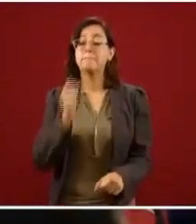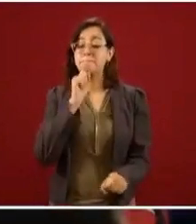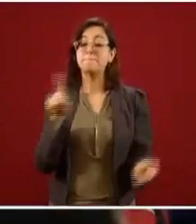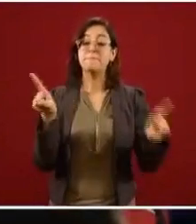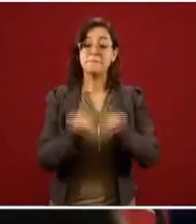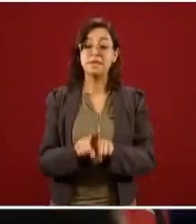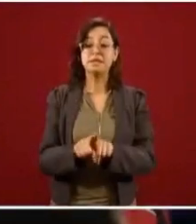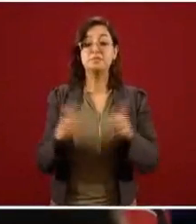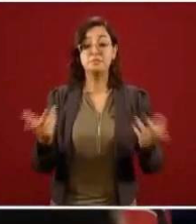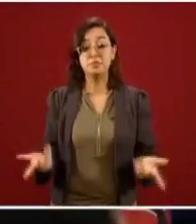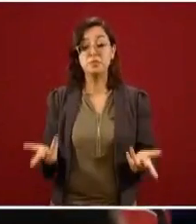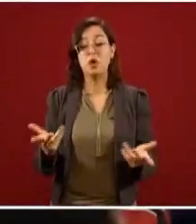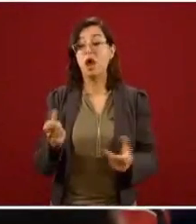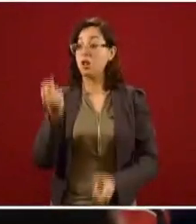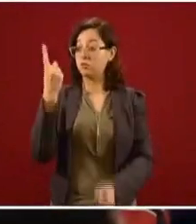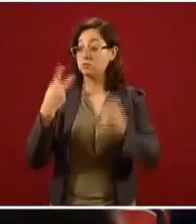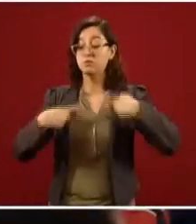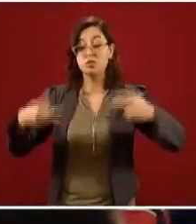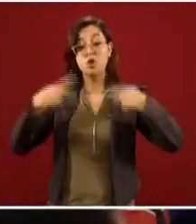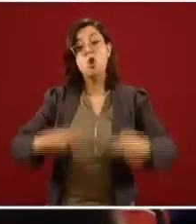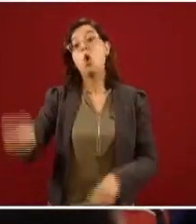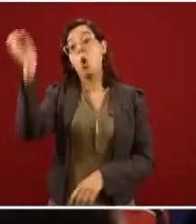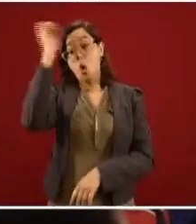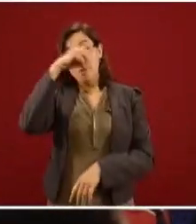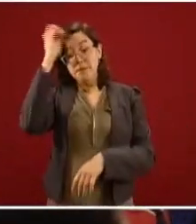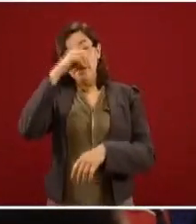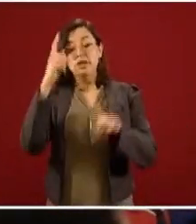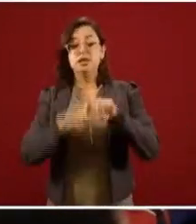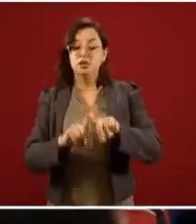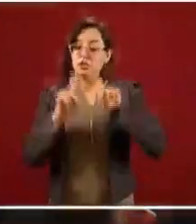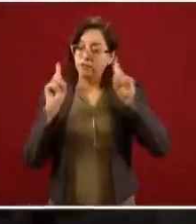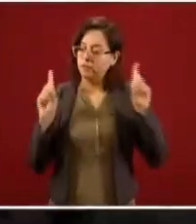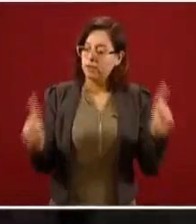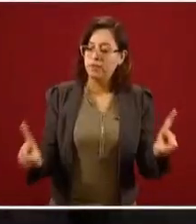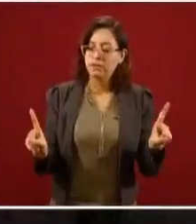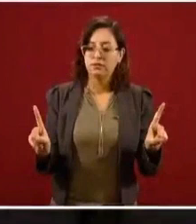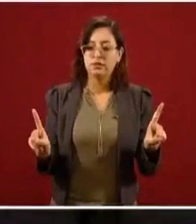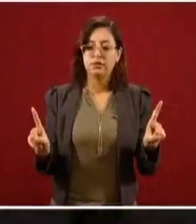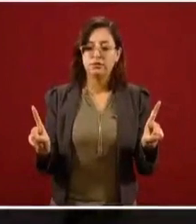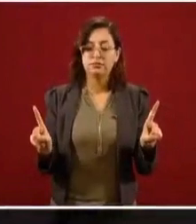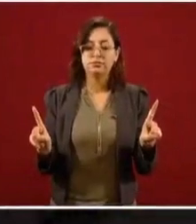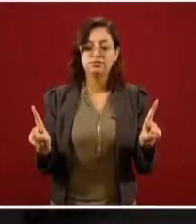porque tienen posturas distintas a las nuestras,